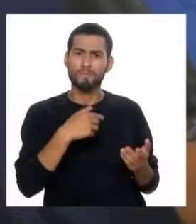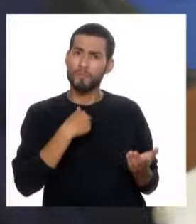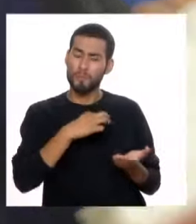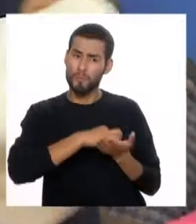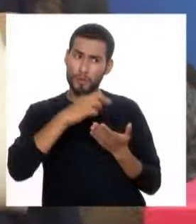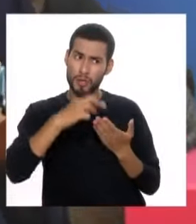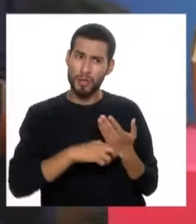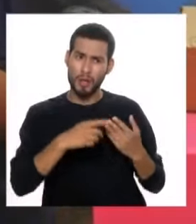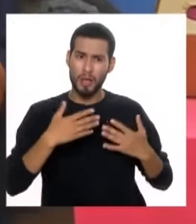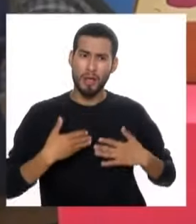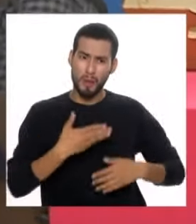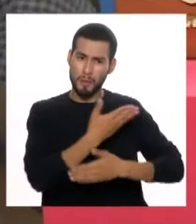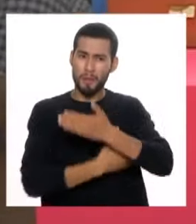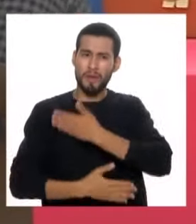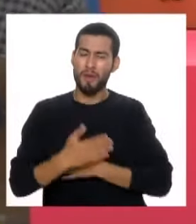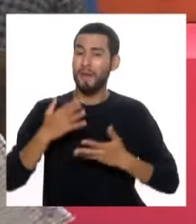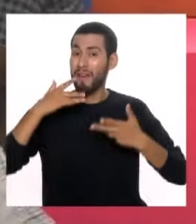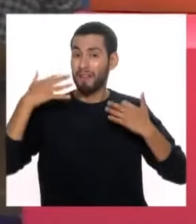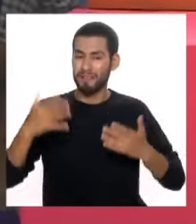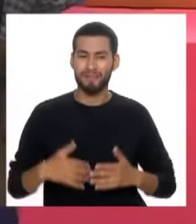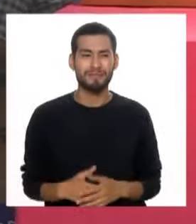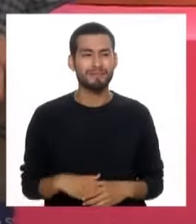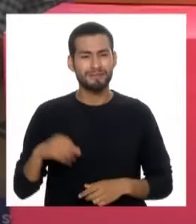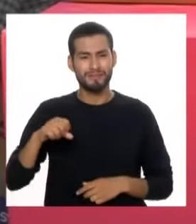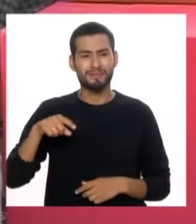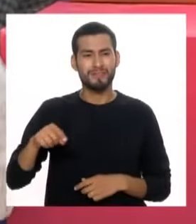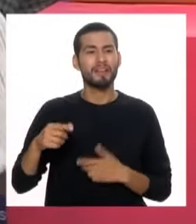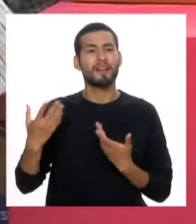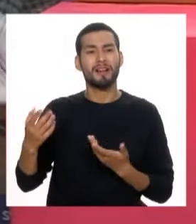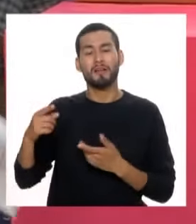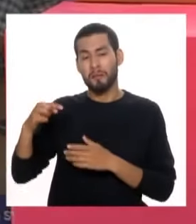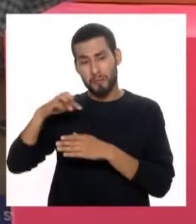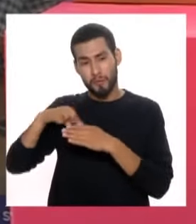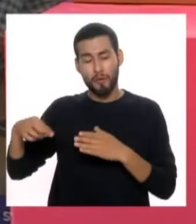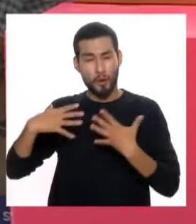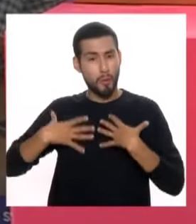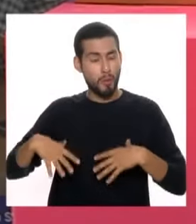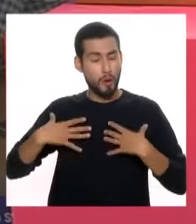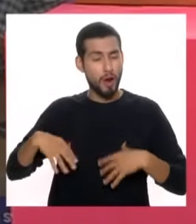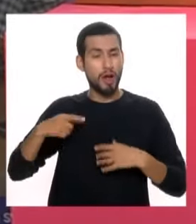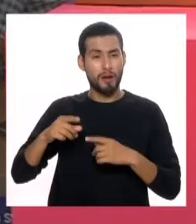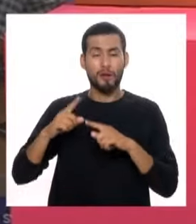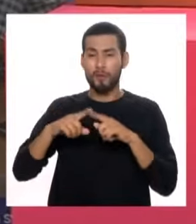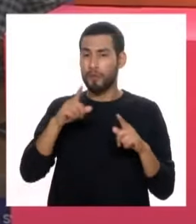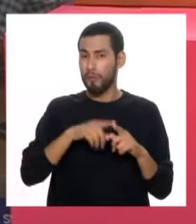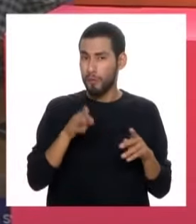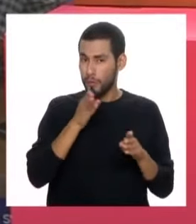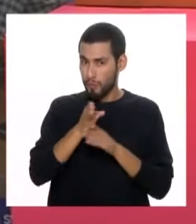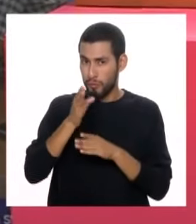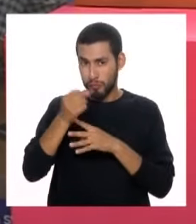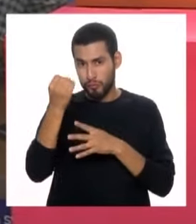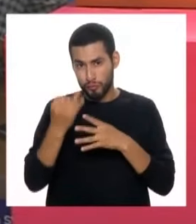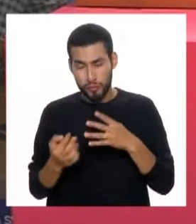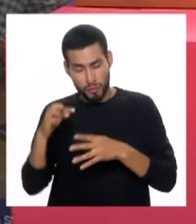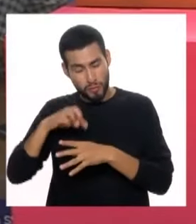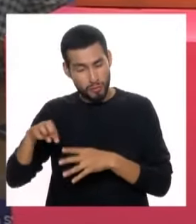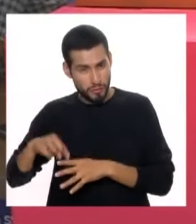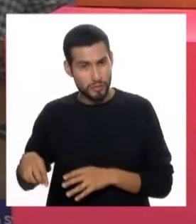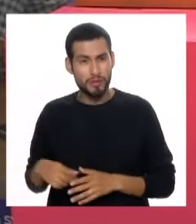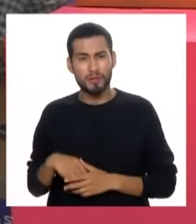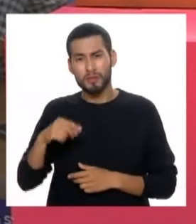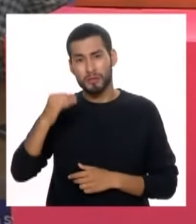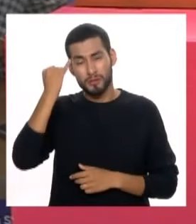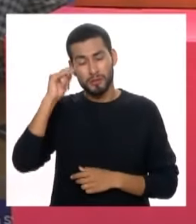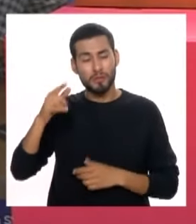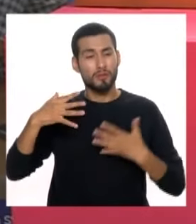proyecto Pijamas Felices. Exacto, este es un proyecto que nace desde la carrera de moda, es un proyecto multidisciplinario. Nace